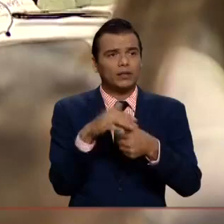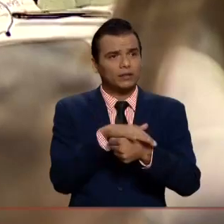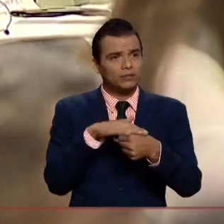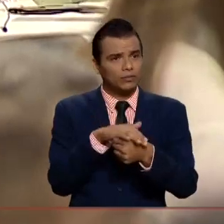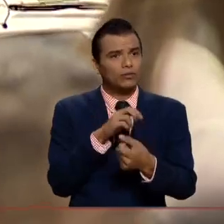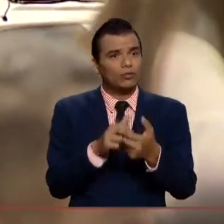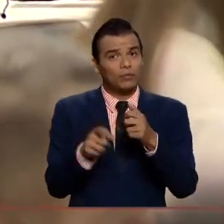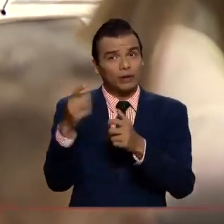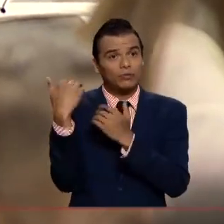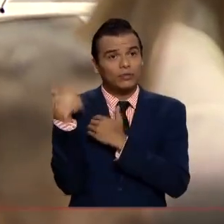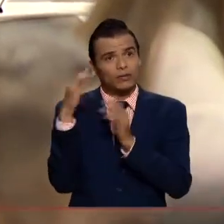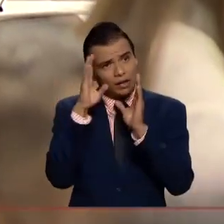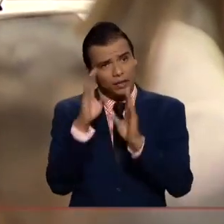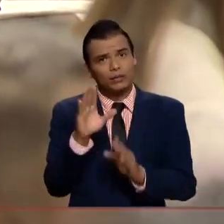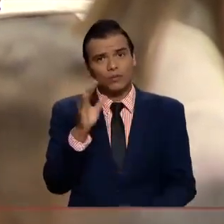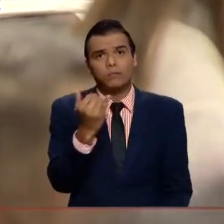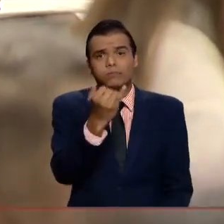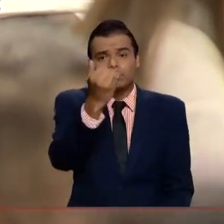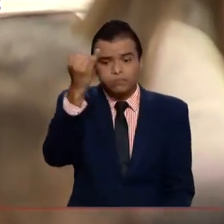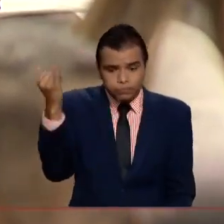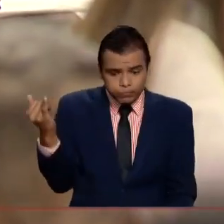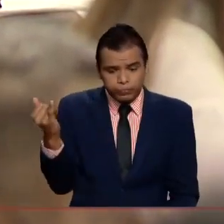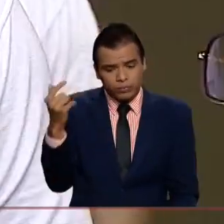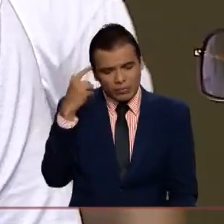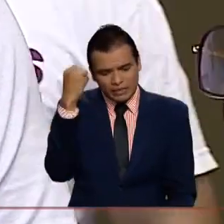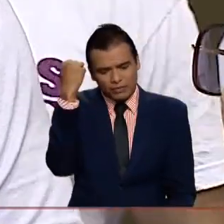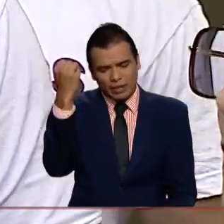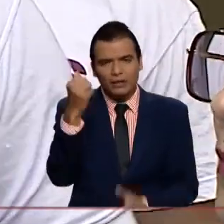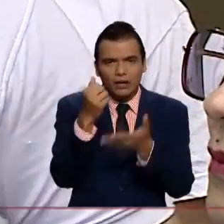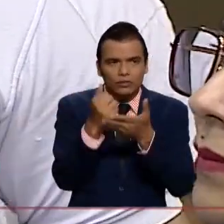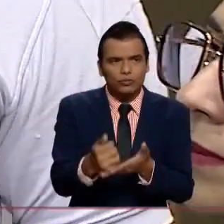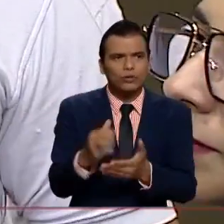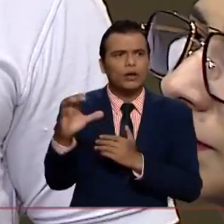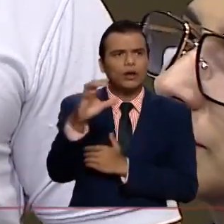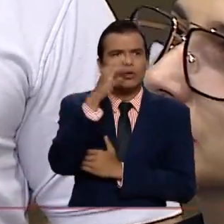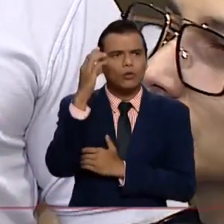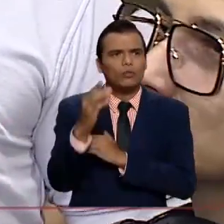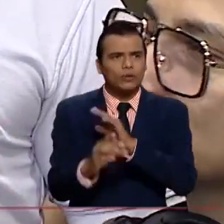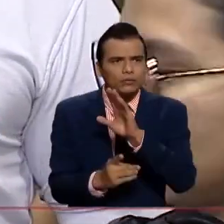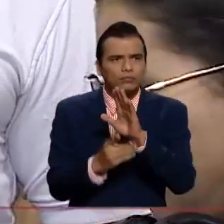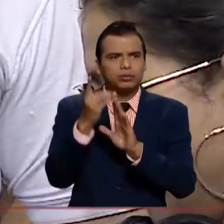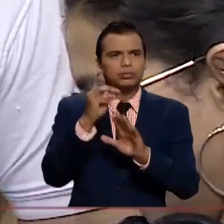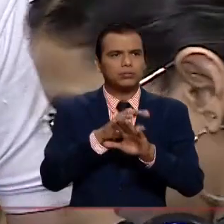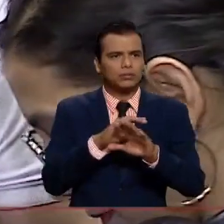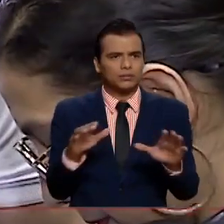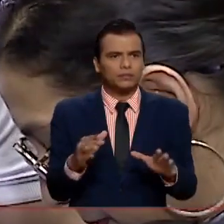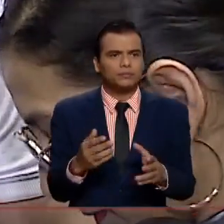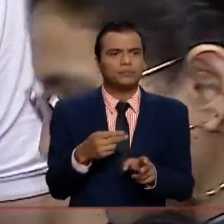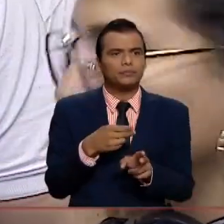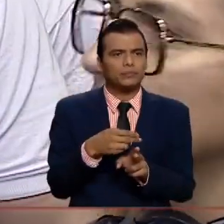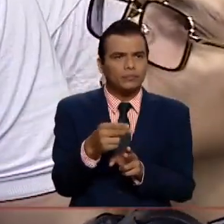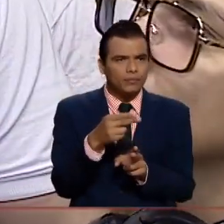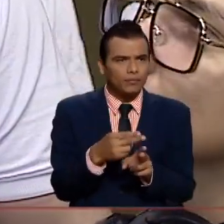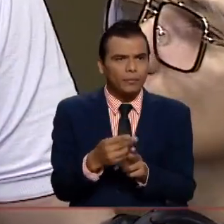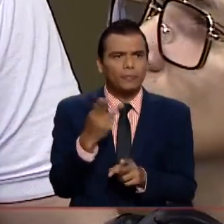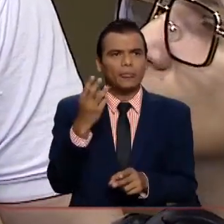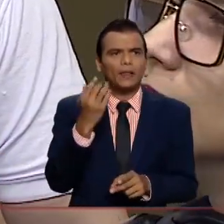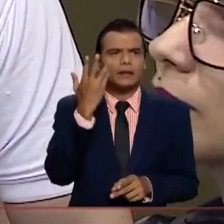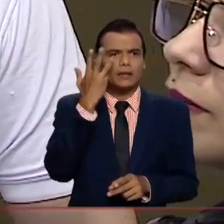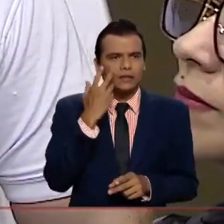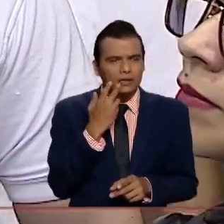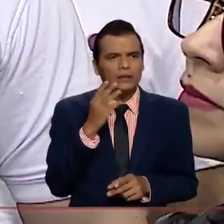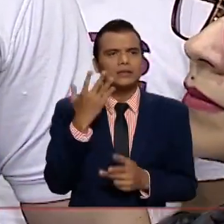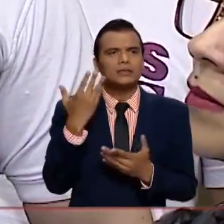debería dedicarse, a poder sacar adelante el país. Estamos en un momento muy sensible, estamos a casi 30 días de las elecciones